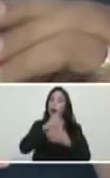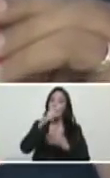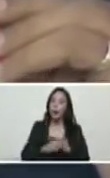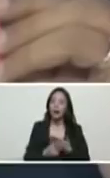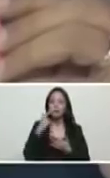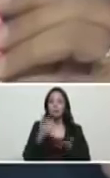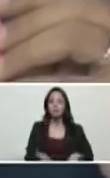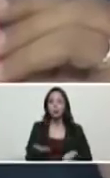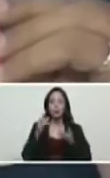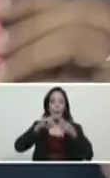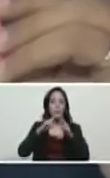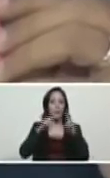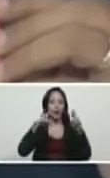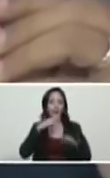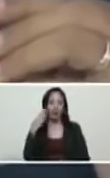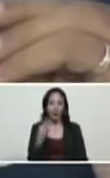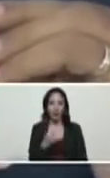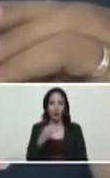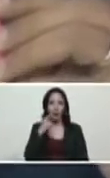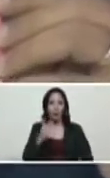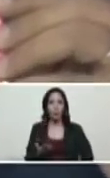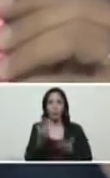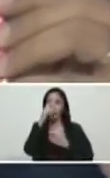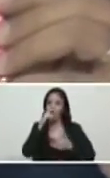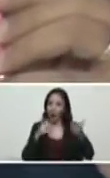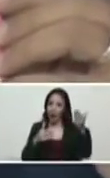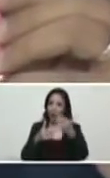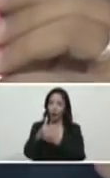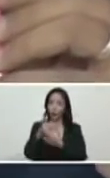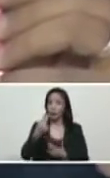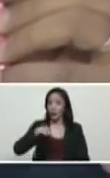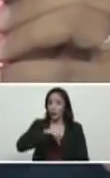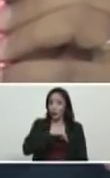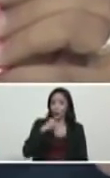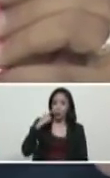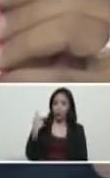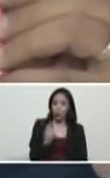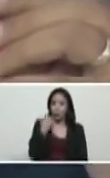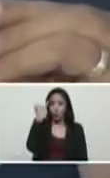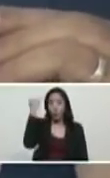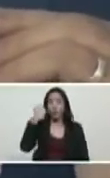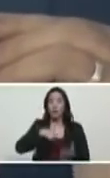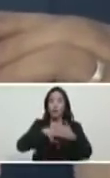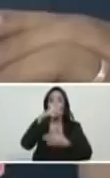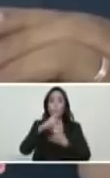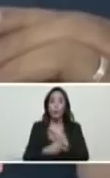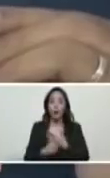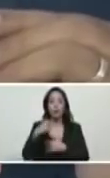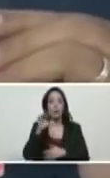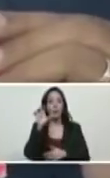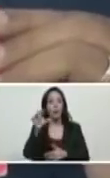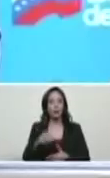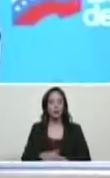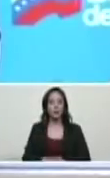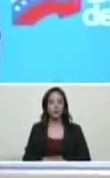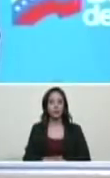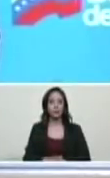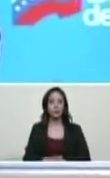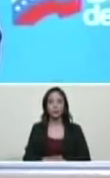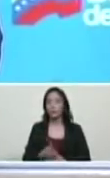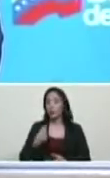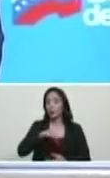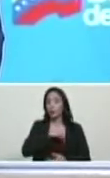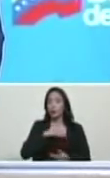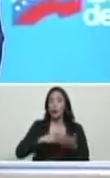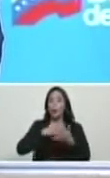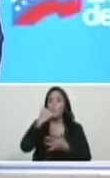paz garantizada para los años. Solo nosotros tenemos un plan, un proyecto. Solo